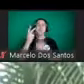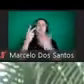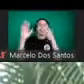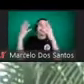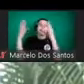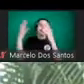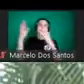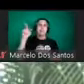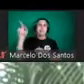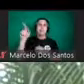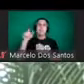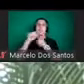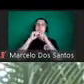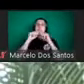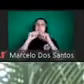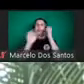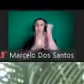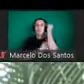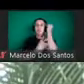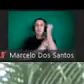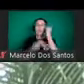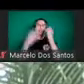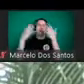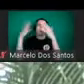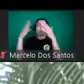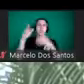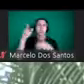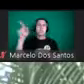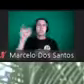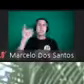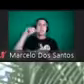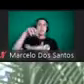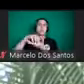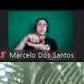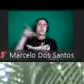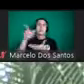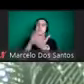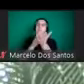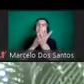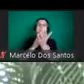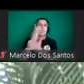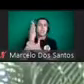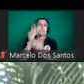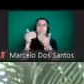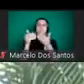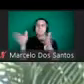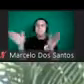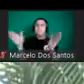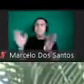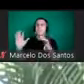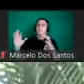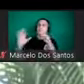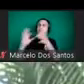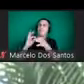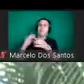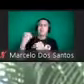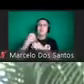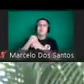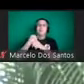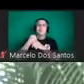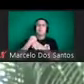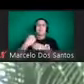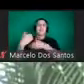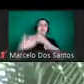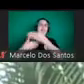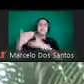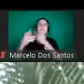Función Pública, una institución que siempre supo trabajar en equipo y siempre supo valorar la